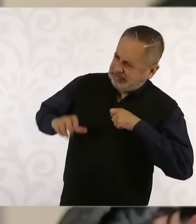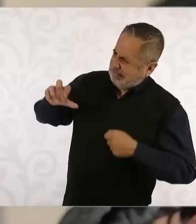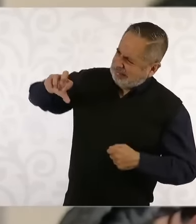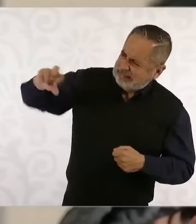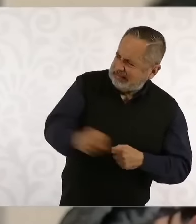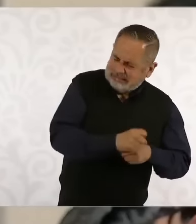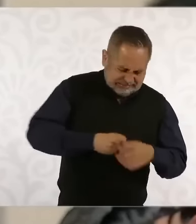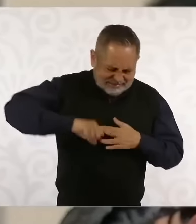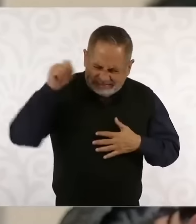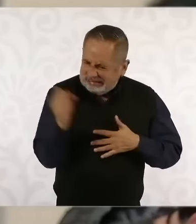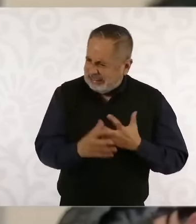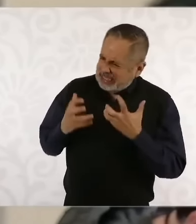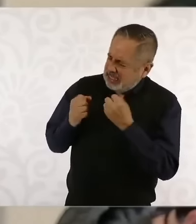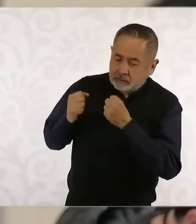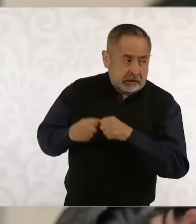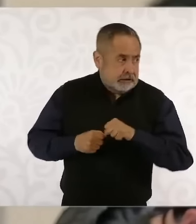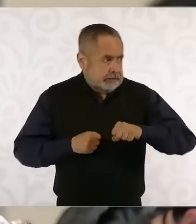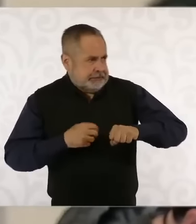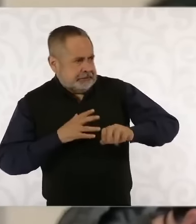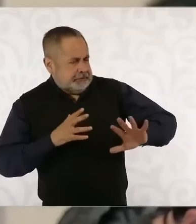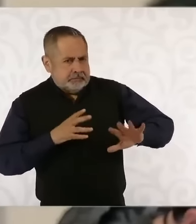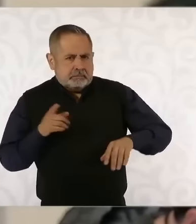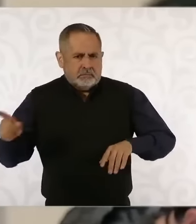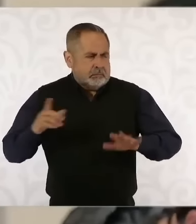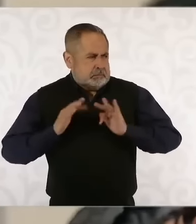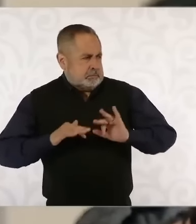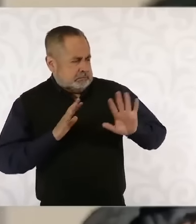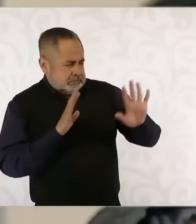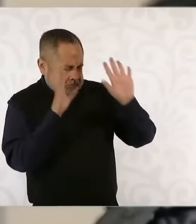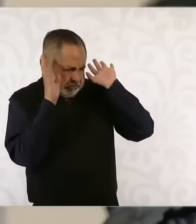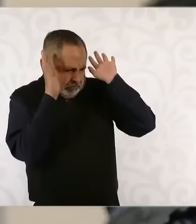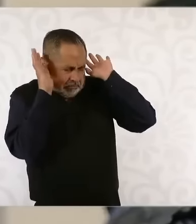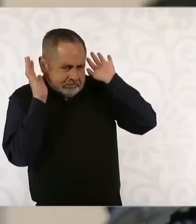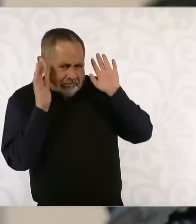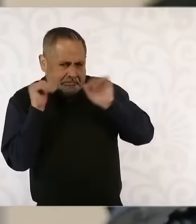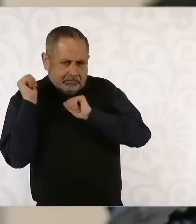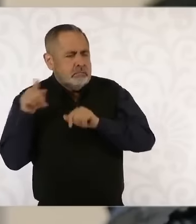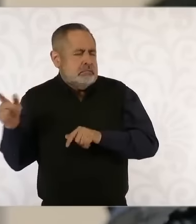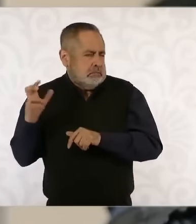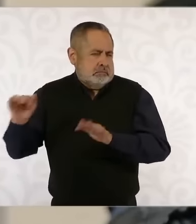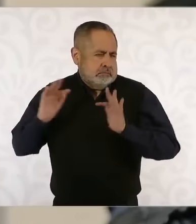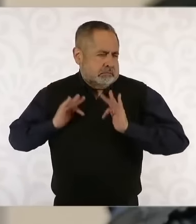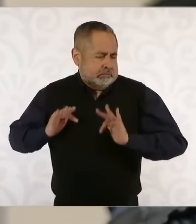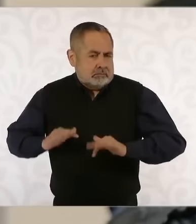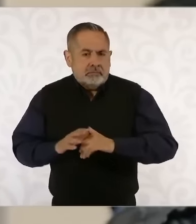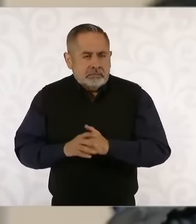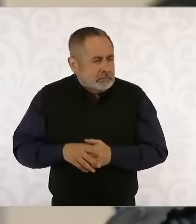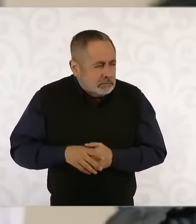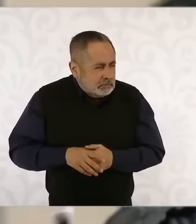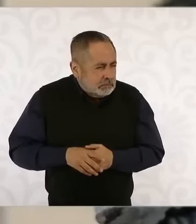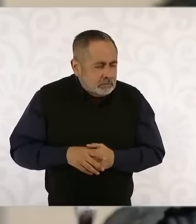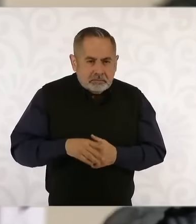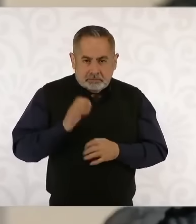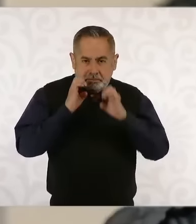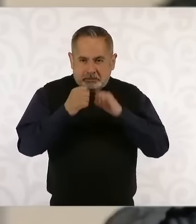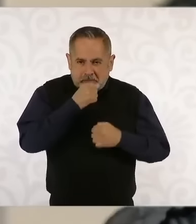piso. Él resistió, porque él es así, muy tranquilo, pero ese odio se mantuvo en cada una de las